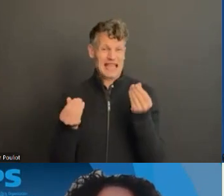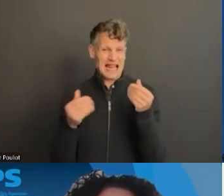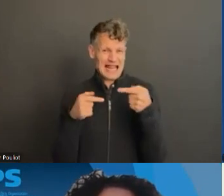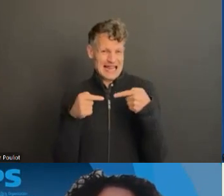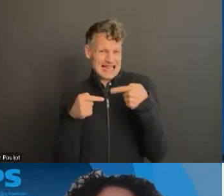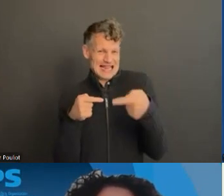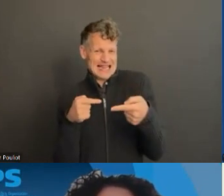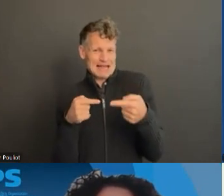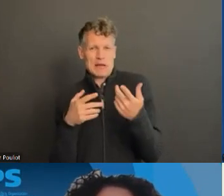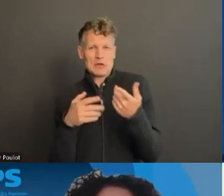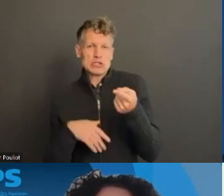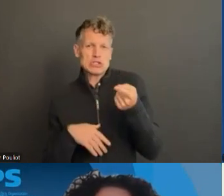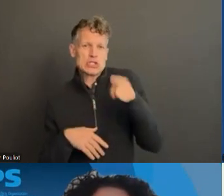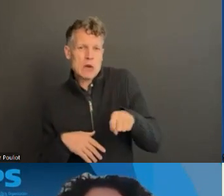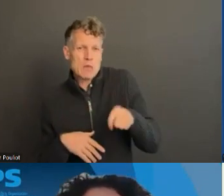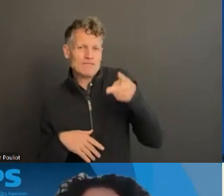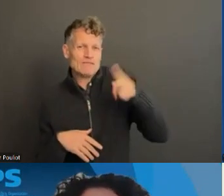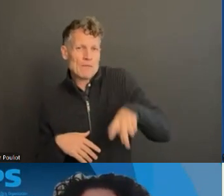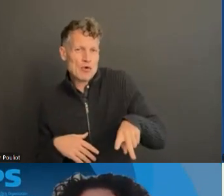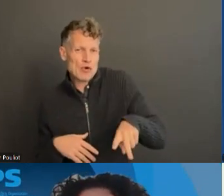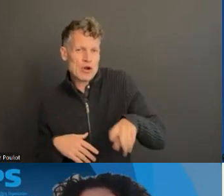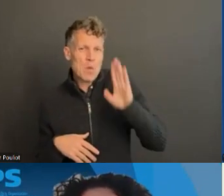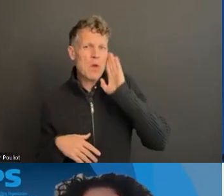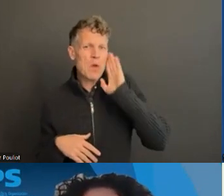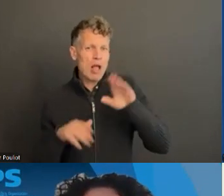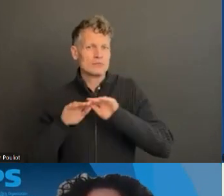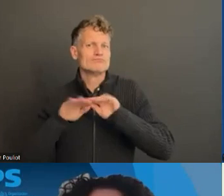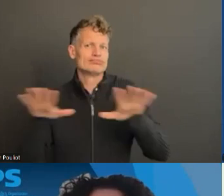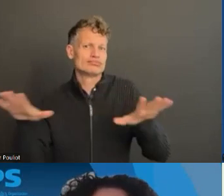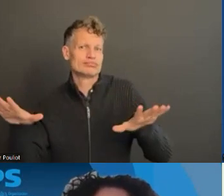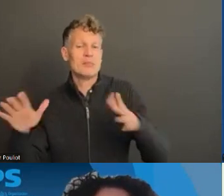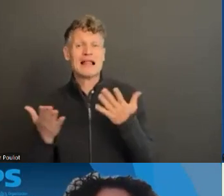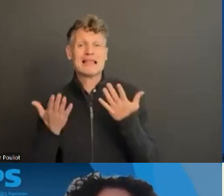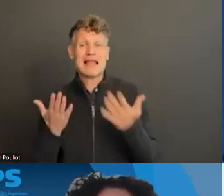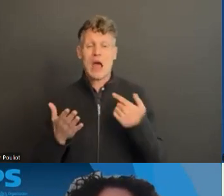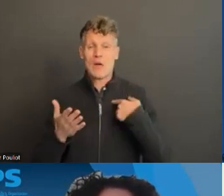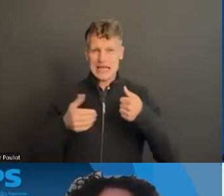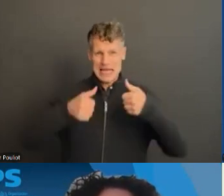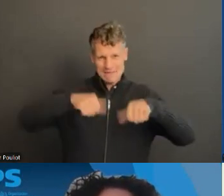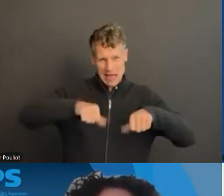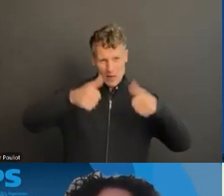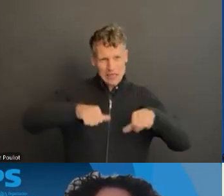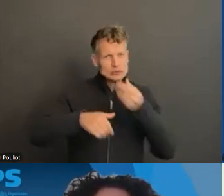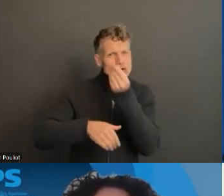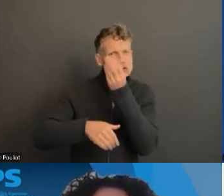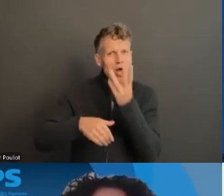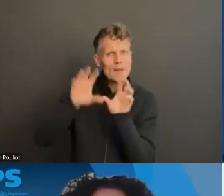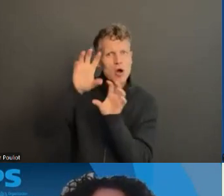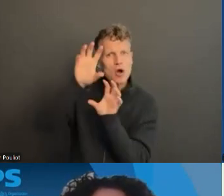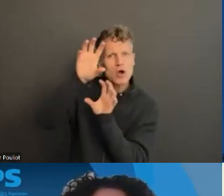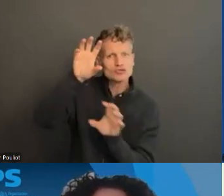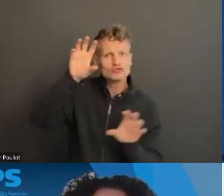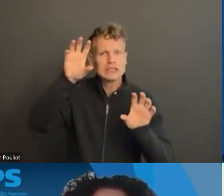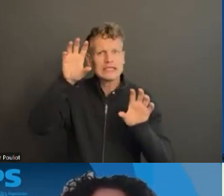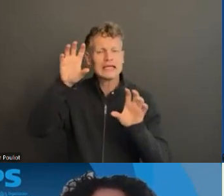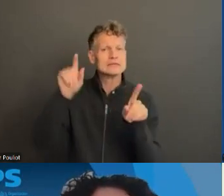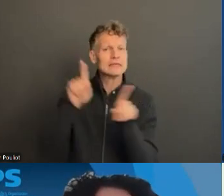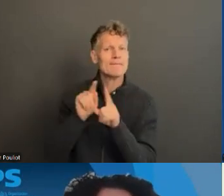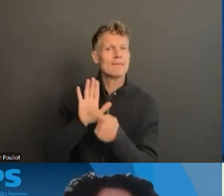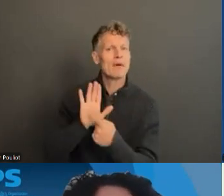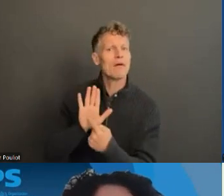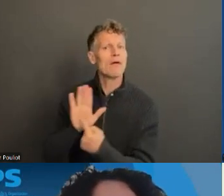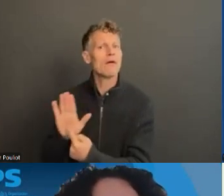de los países en el cual hemos asignado algunos recursos para poder validar y que también tenemos un trabajo coordinado